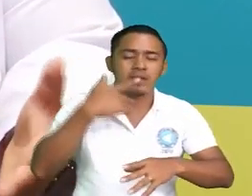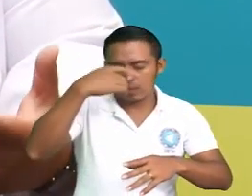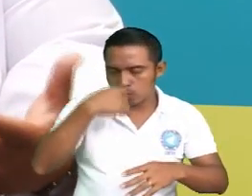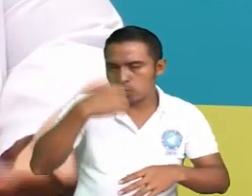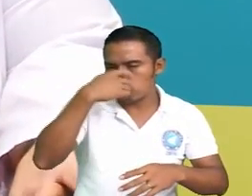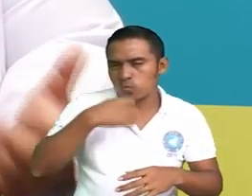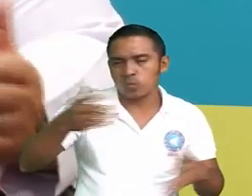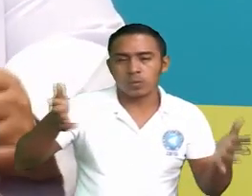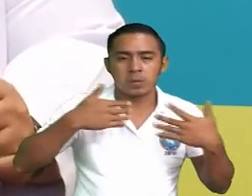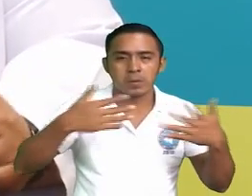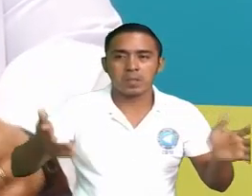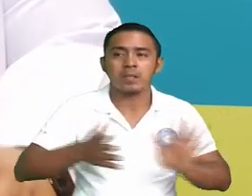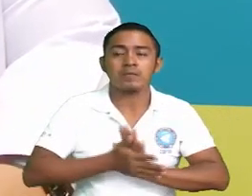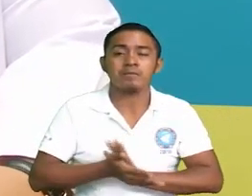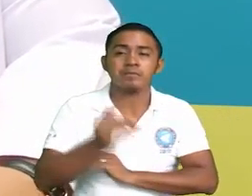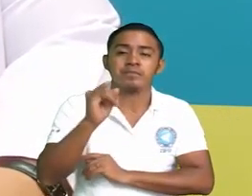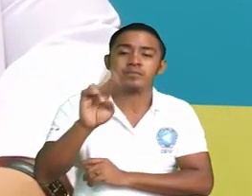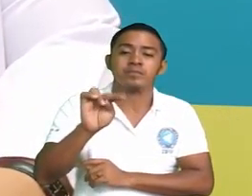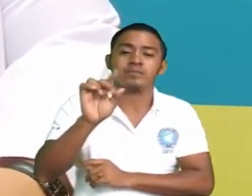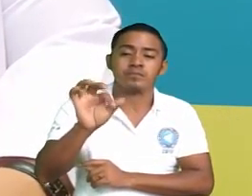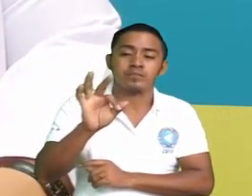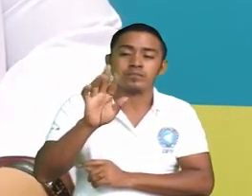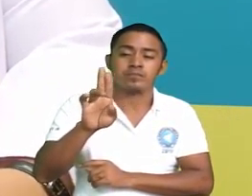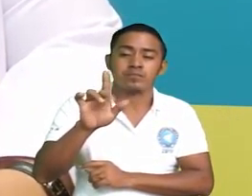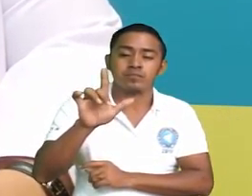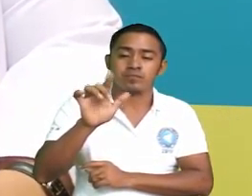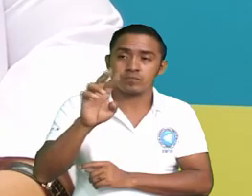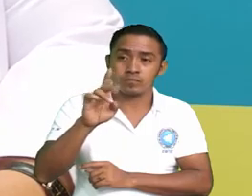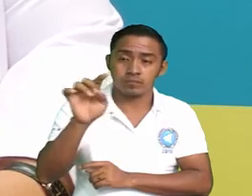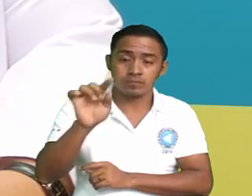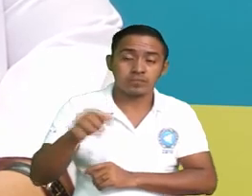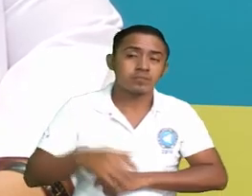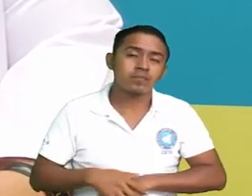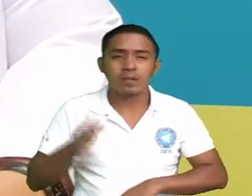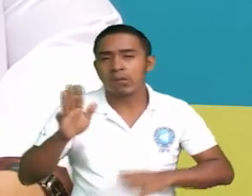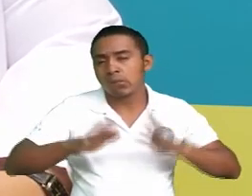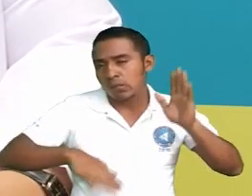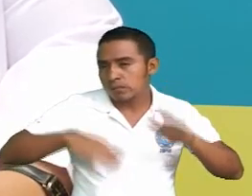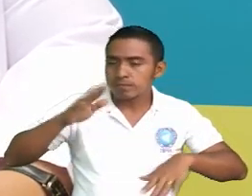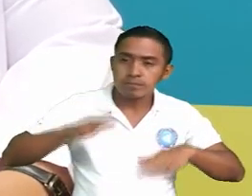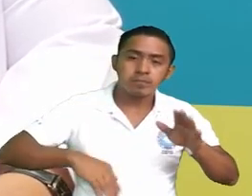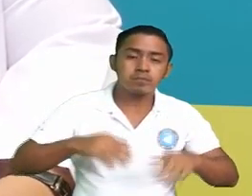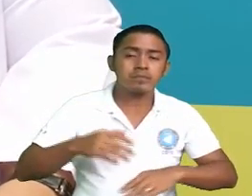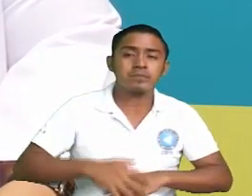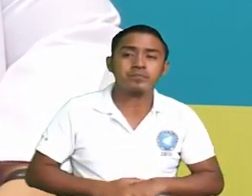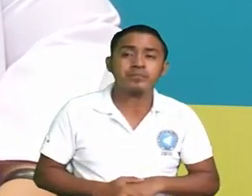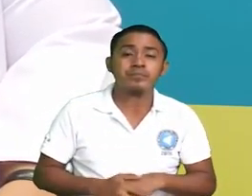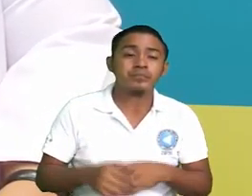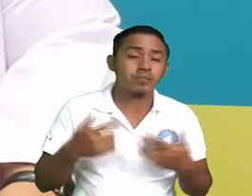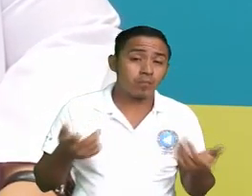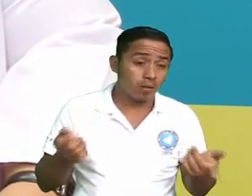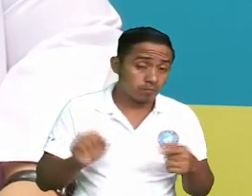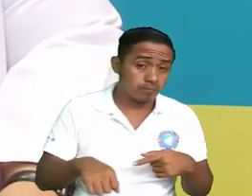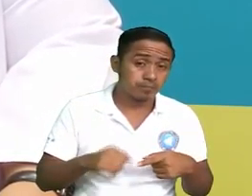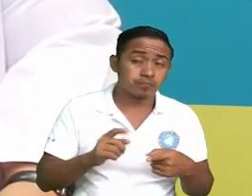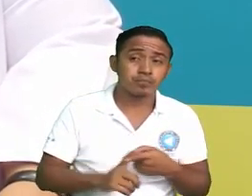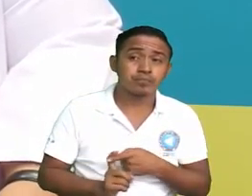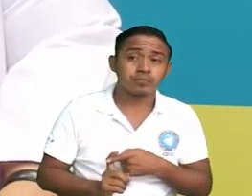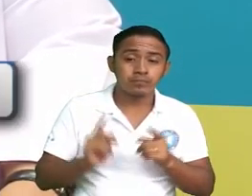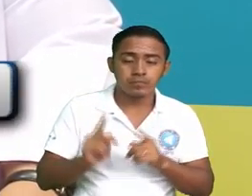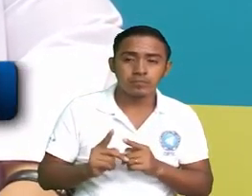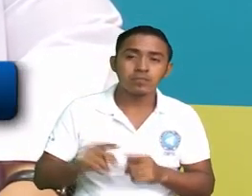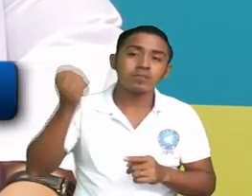enfermarnos por influenza y las complicaciones que esta genera. A veces dentro de las complicaciones pueden llegar a la